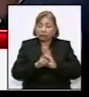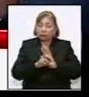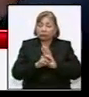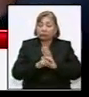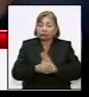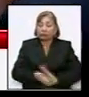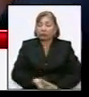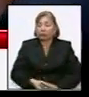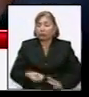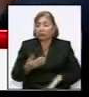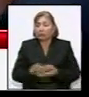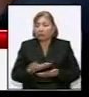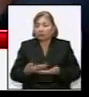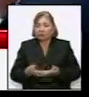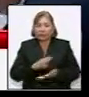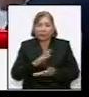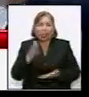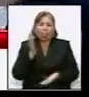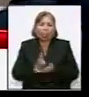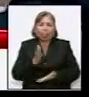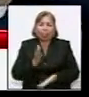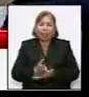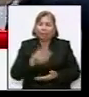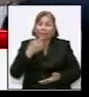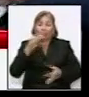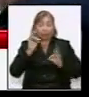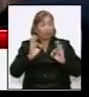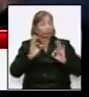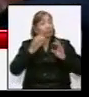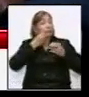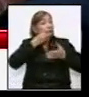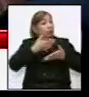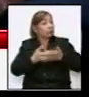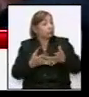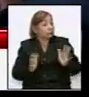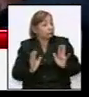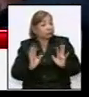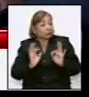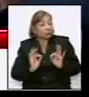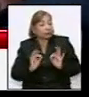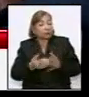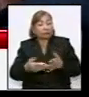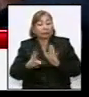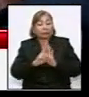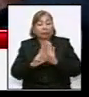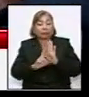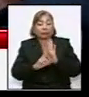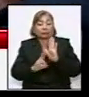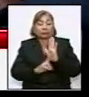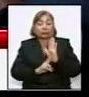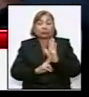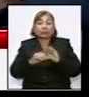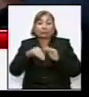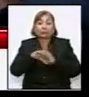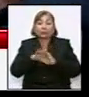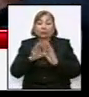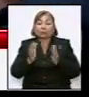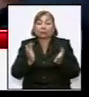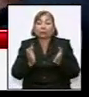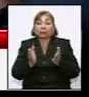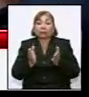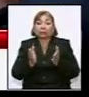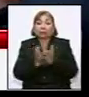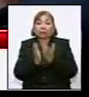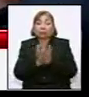establecer todas las infracciones cuando está muy bien podría ser cualquier seas estipulado en el reglamento interno que puedan tener los colegios